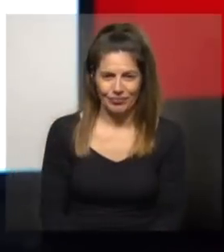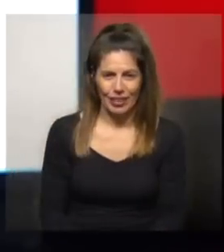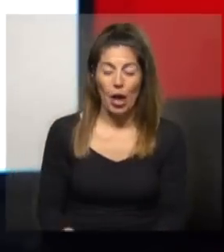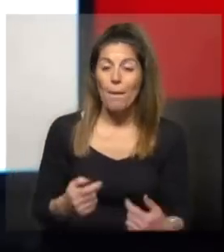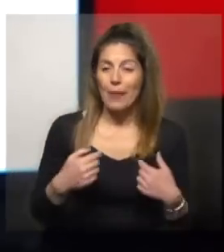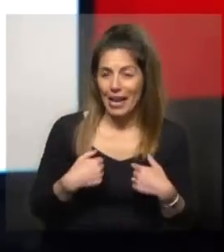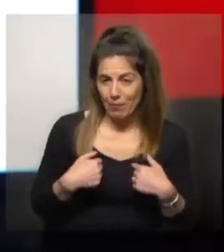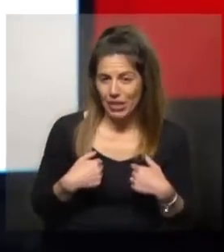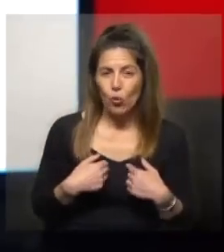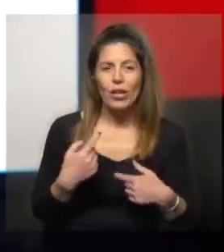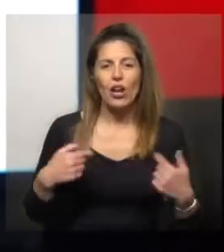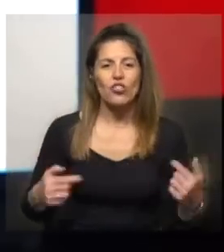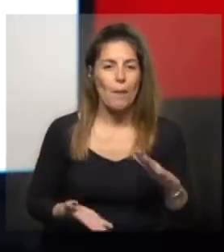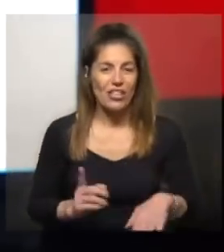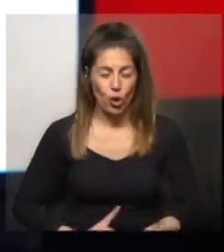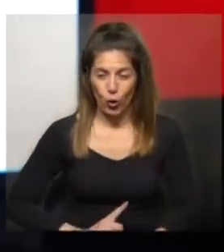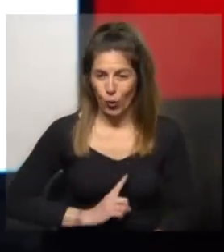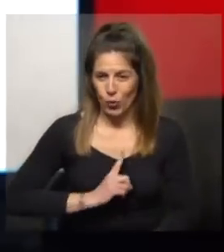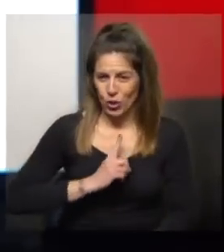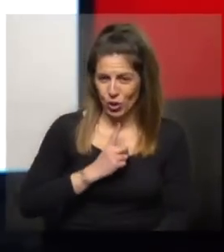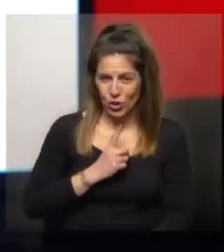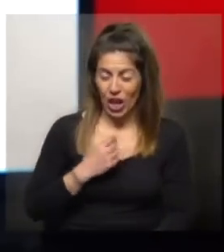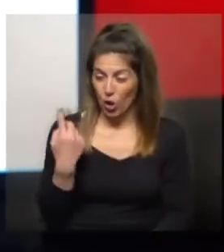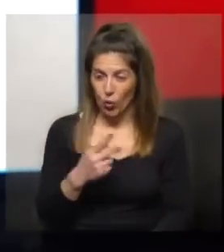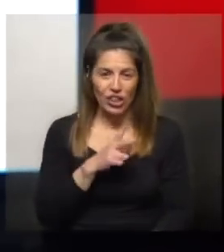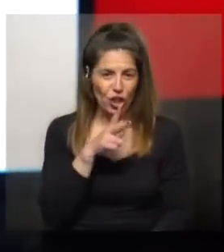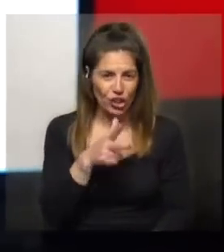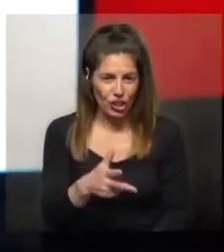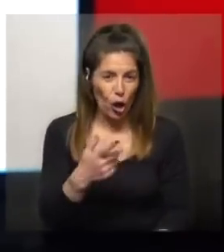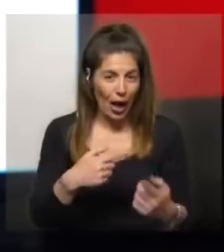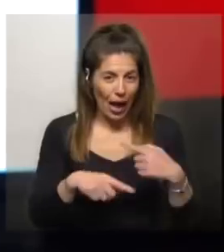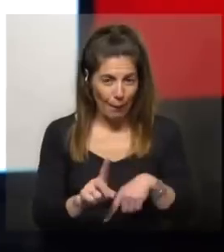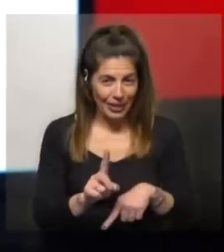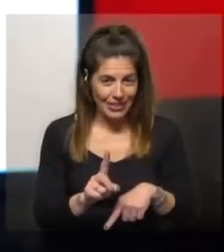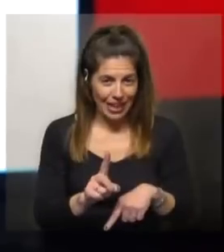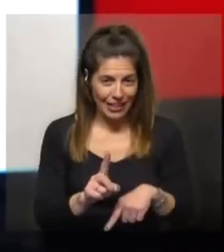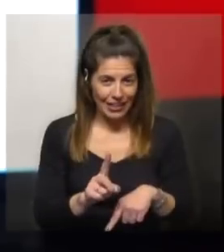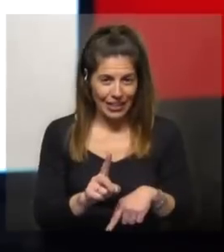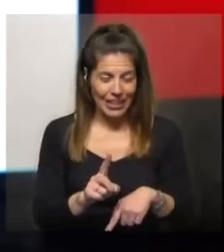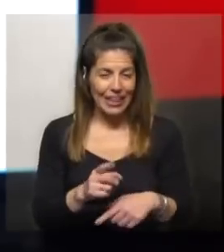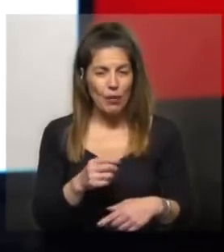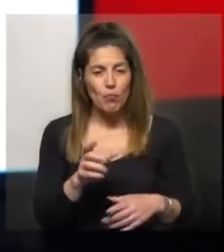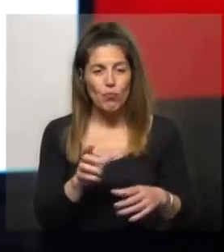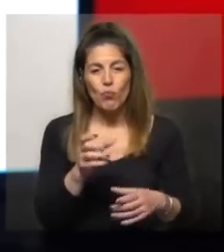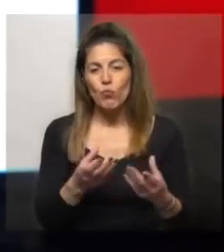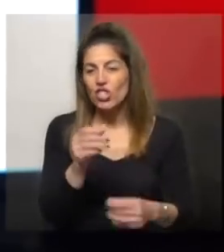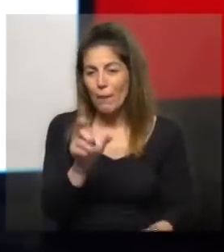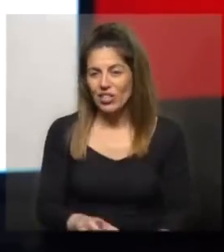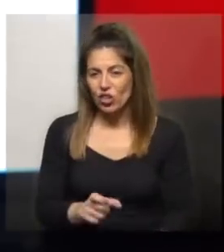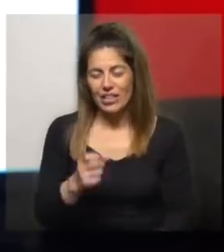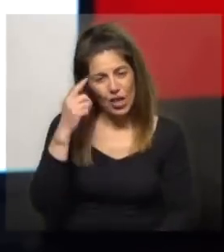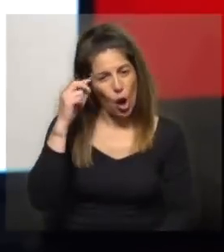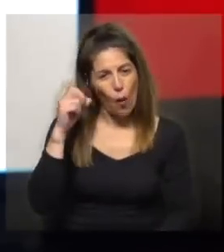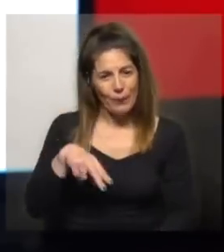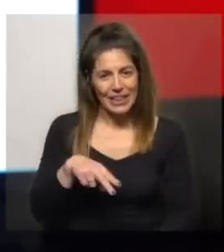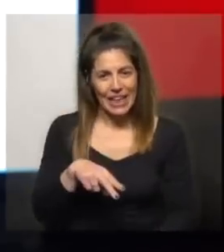para mí una de las cosas de las que estoy más orgullosa de nuestro hijo a pesar de que es muy también juzgado por un montón de gente es que no nos dice mamá